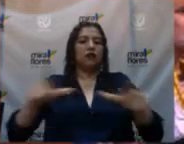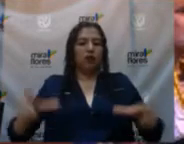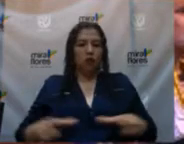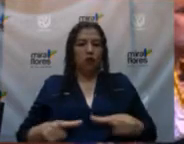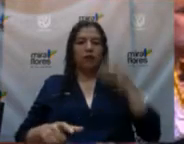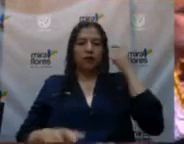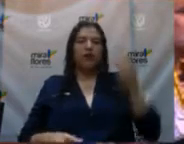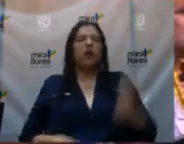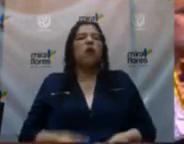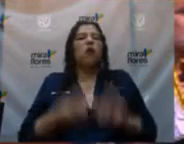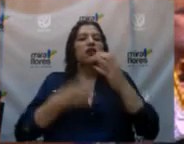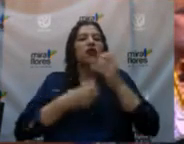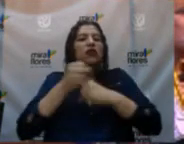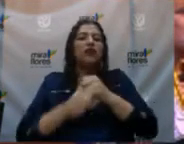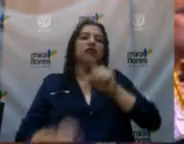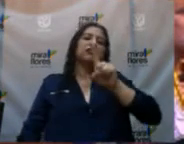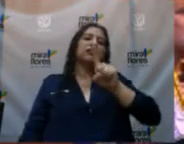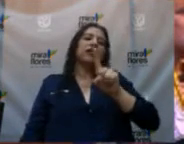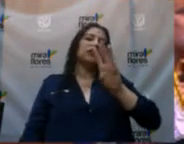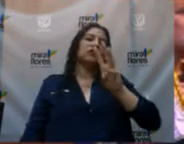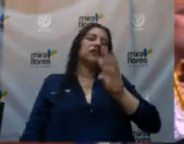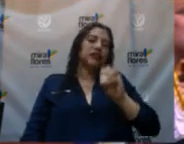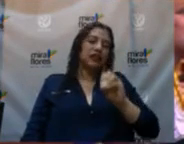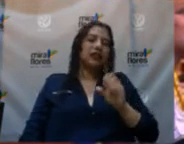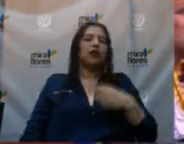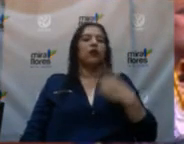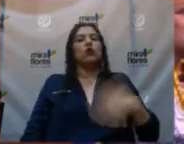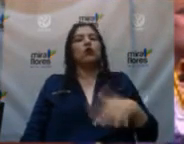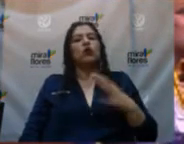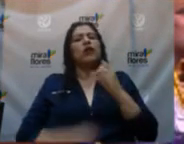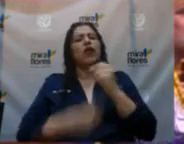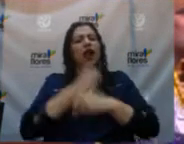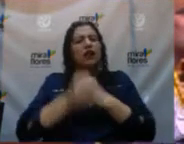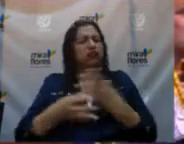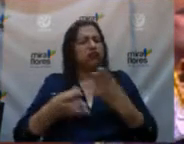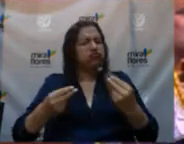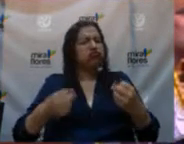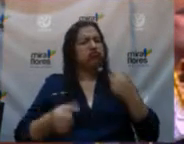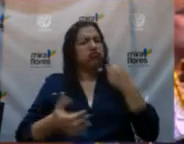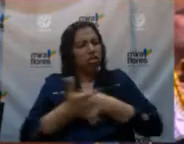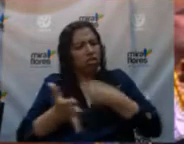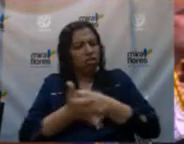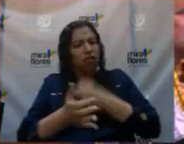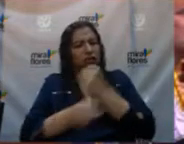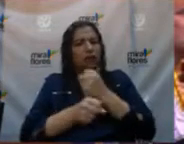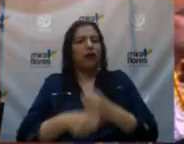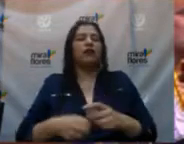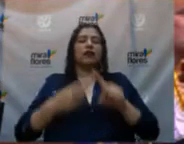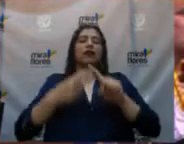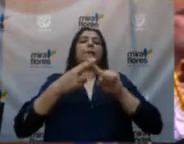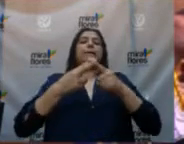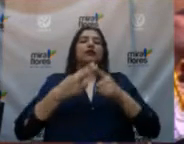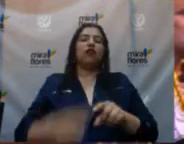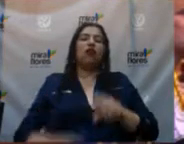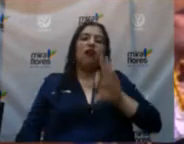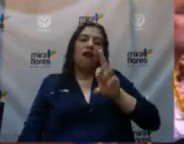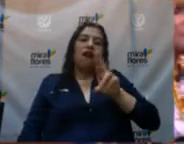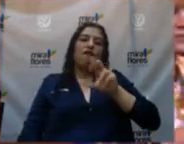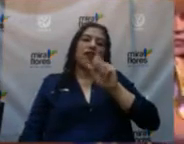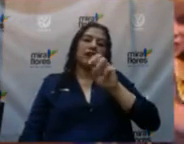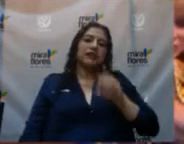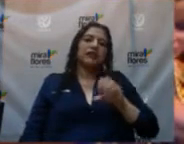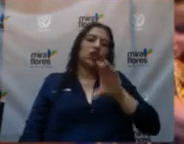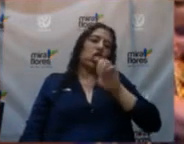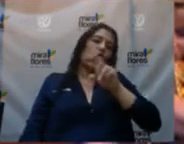el 160 aniversario. 160 años de arduo trabajo, desde que Francisco de la Cruz, nuestro primer